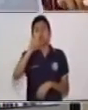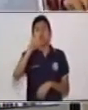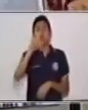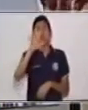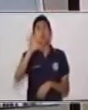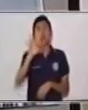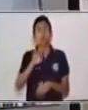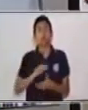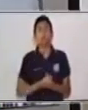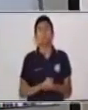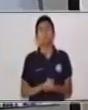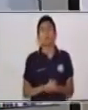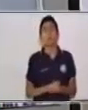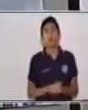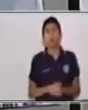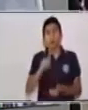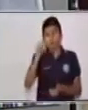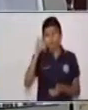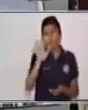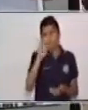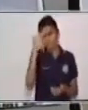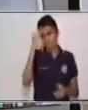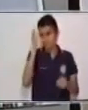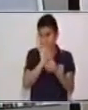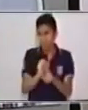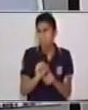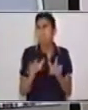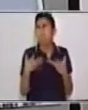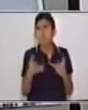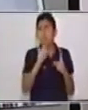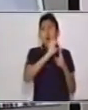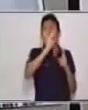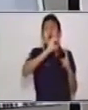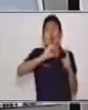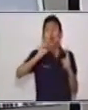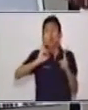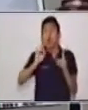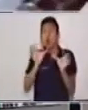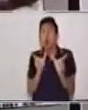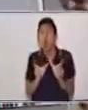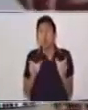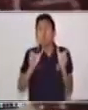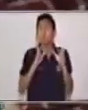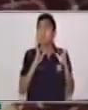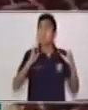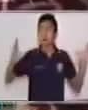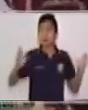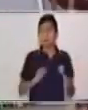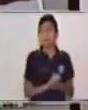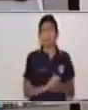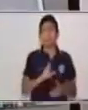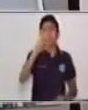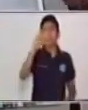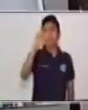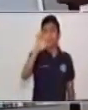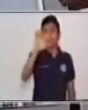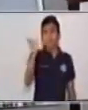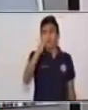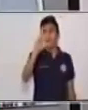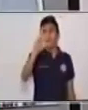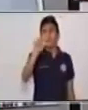la última parte. Ánimo. Yo sé que ustedes son muy inteligentes, porque la oración compuesta es aún más grande. De las zonas